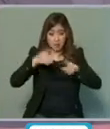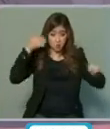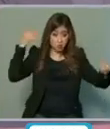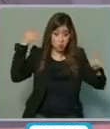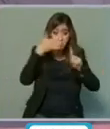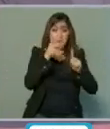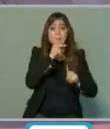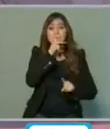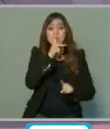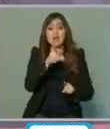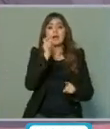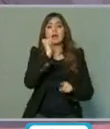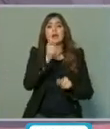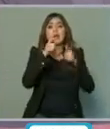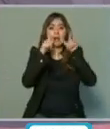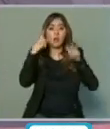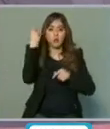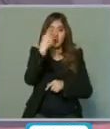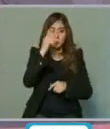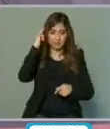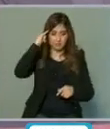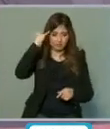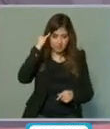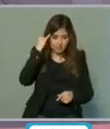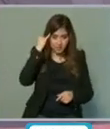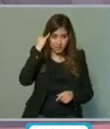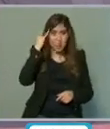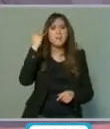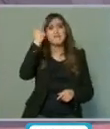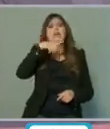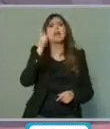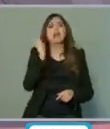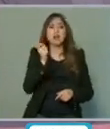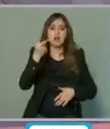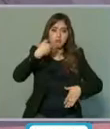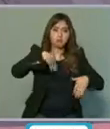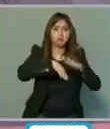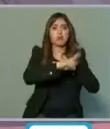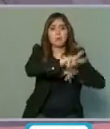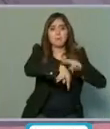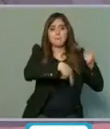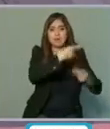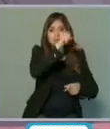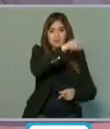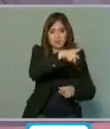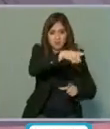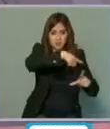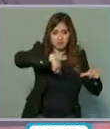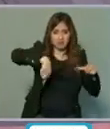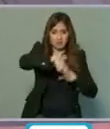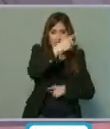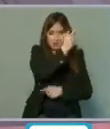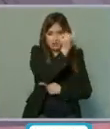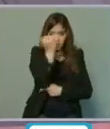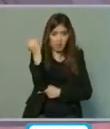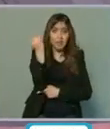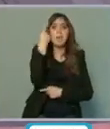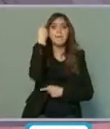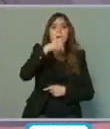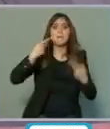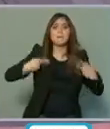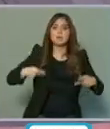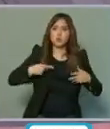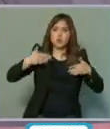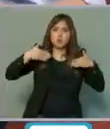la palabra, con la lengua indígena, a que fueran y la gente que estuviera ahí se acercara y escuchara a qué